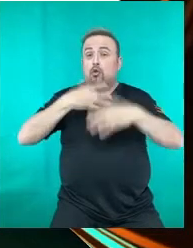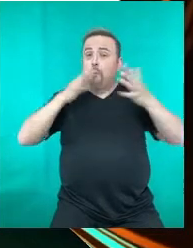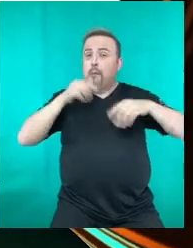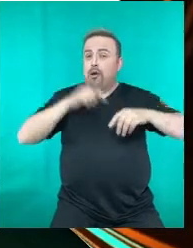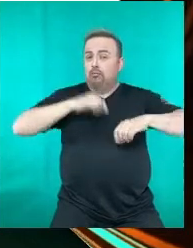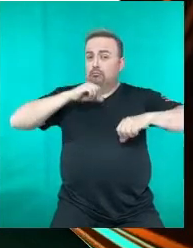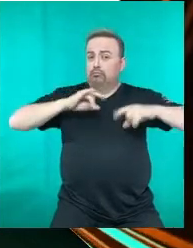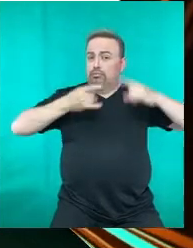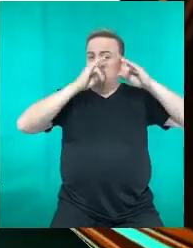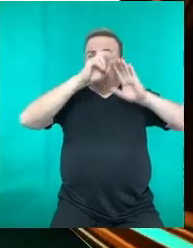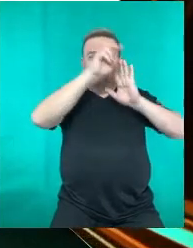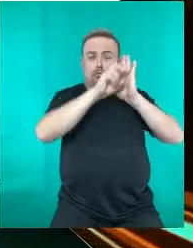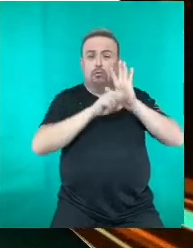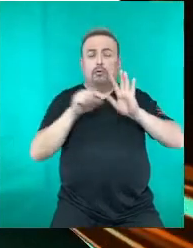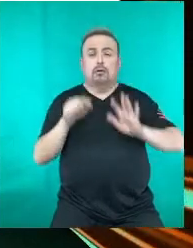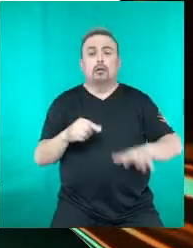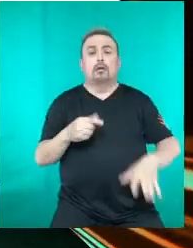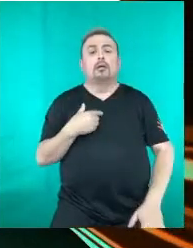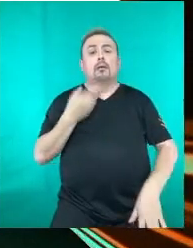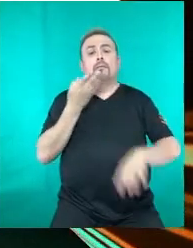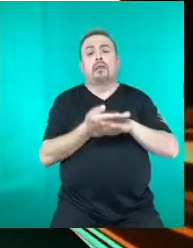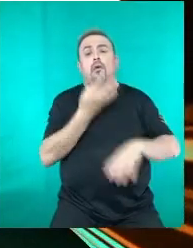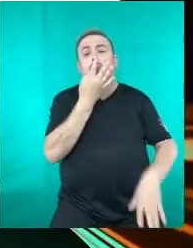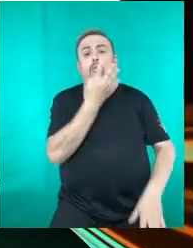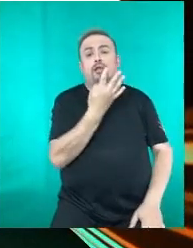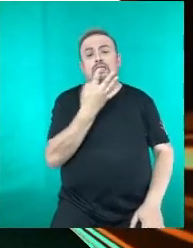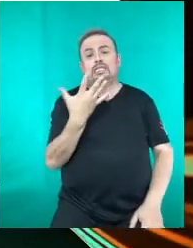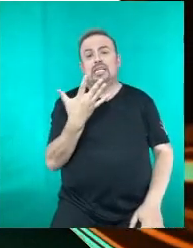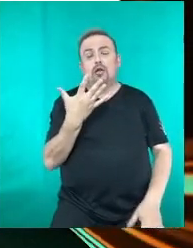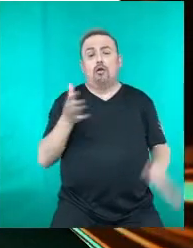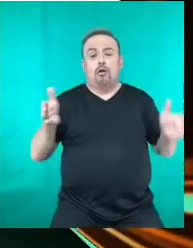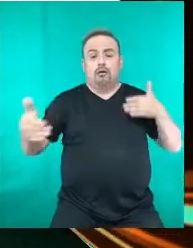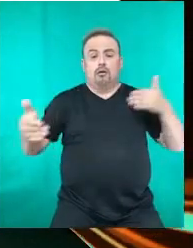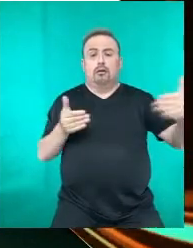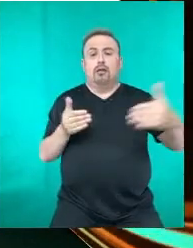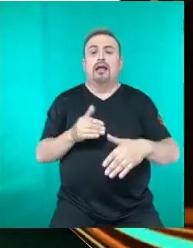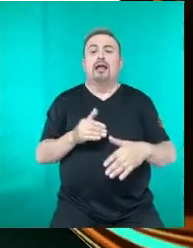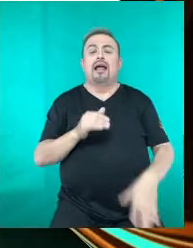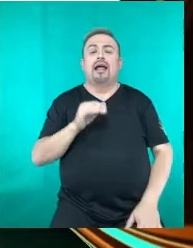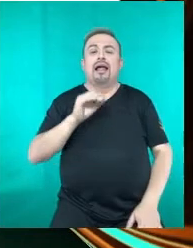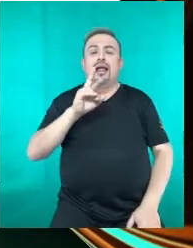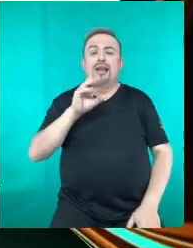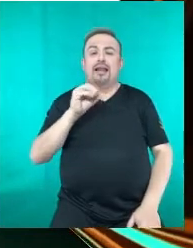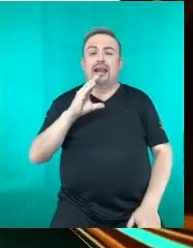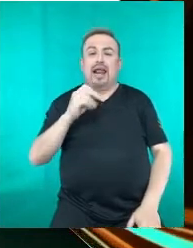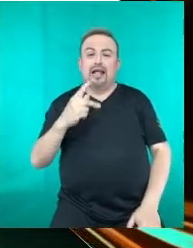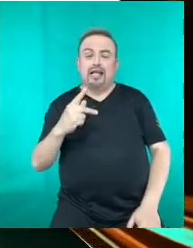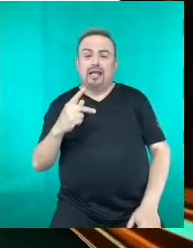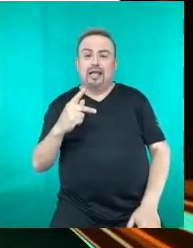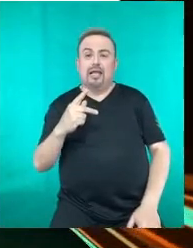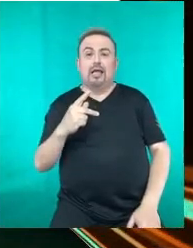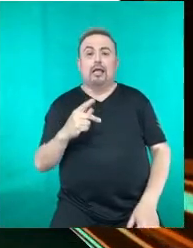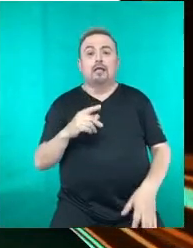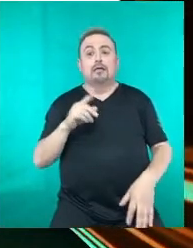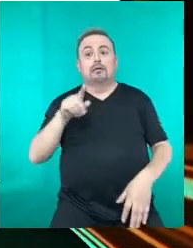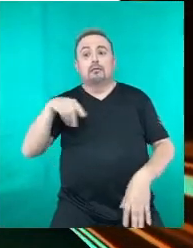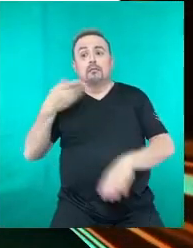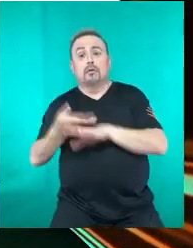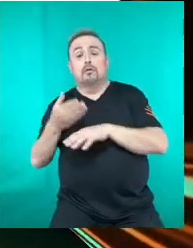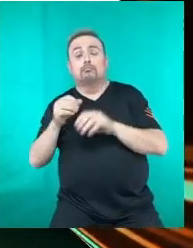proyectos, piden 4 o 5 racks, o un sexto rack, pero stand-by. Entonces estamos hablando de